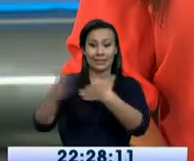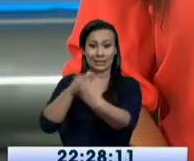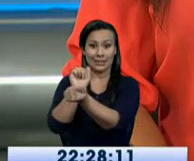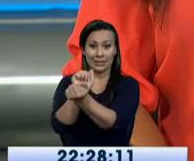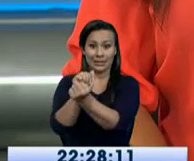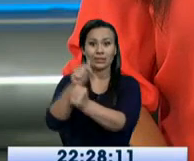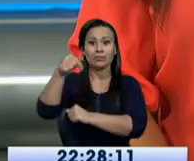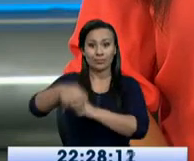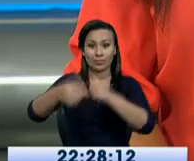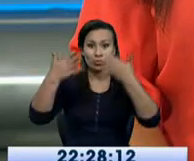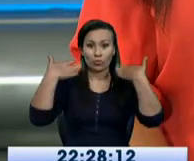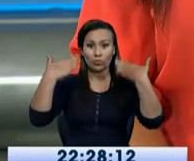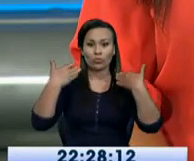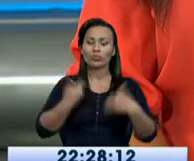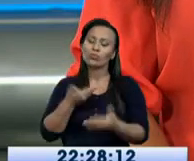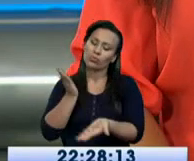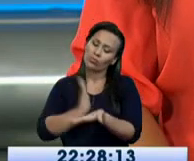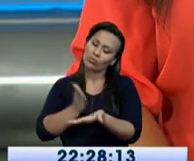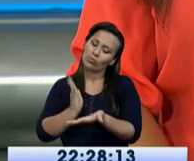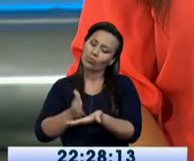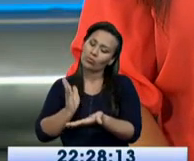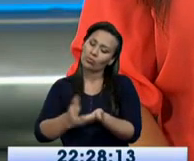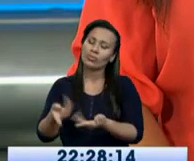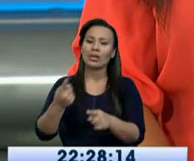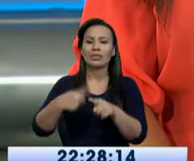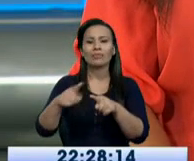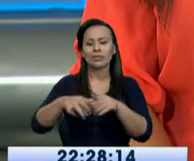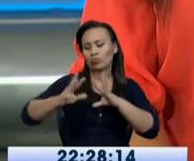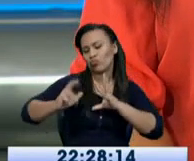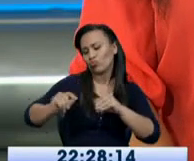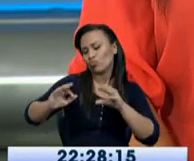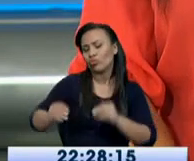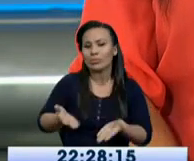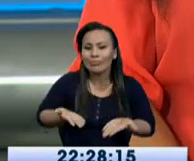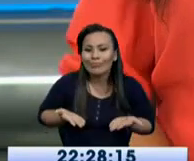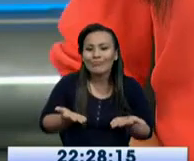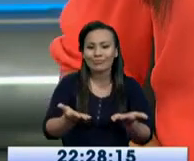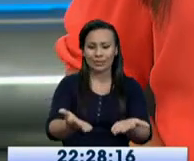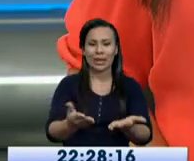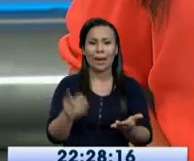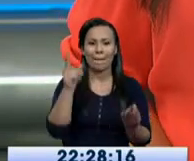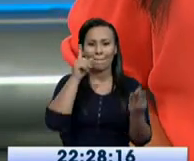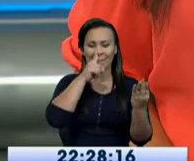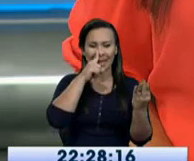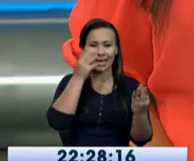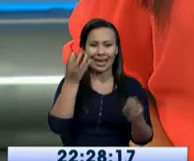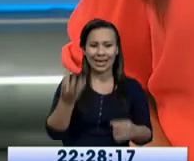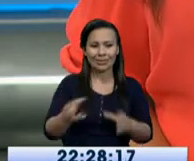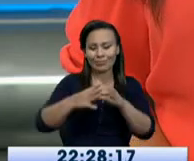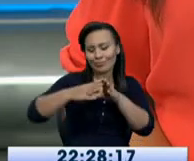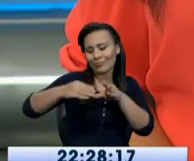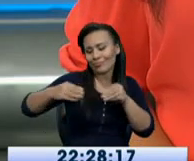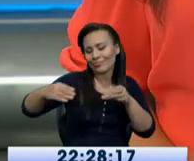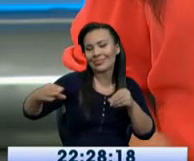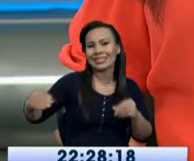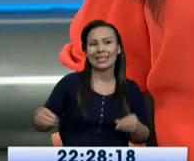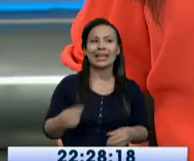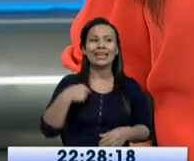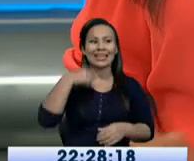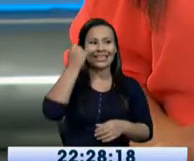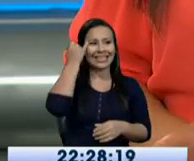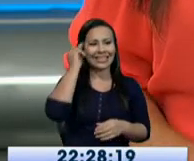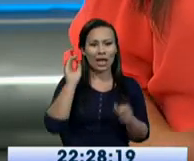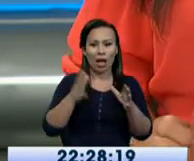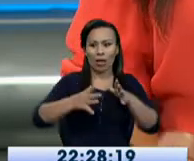en Guayaquil elaboraron las conocidas y tradicionales guaguas de pan, pero con una característica muy especial. Las hicieron de